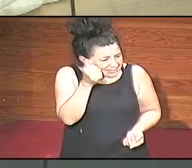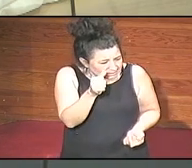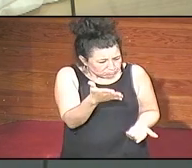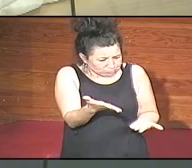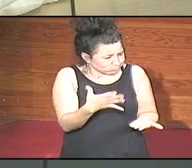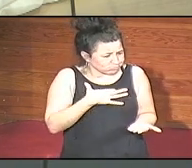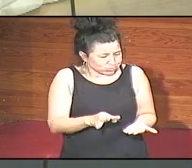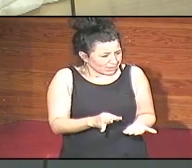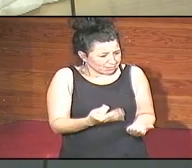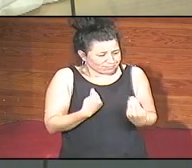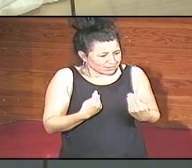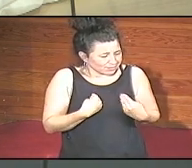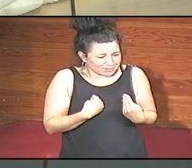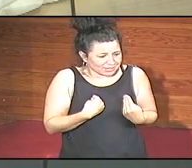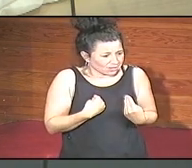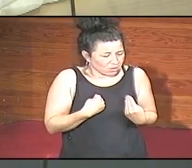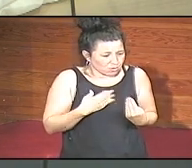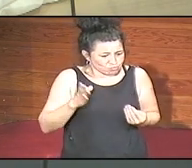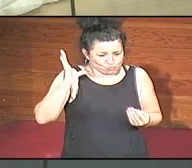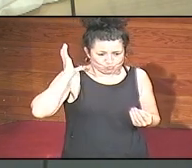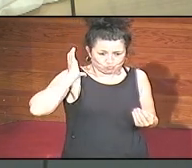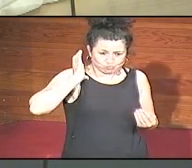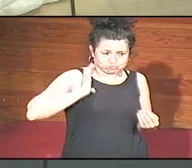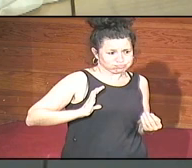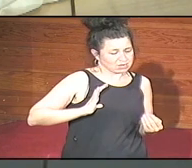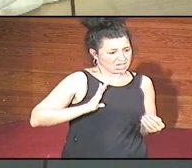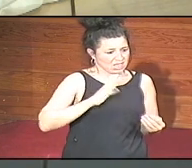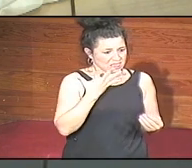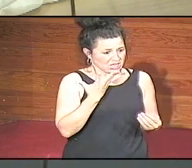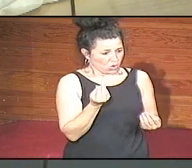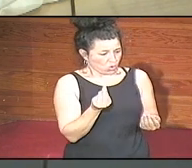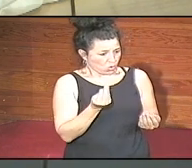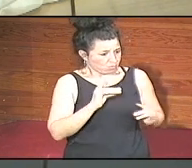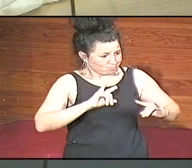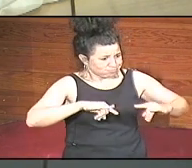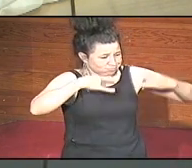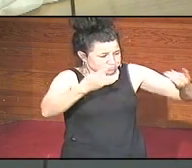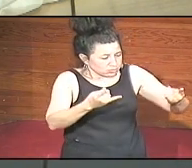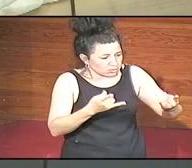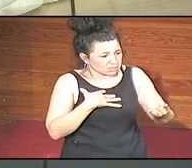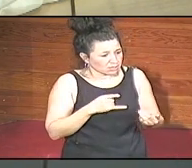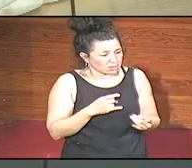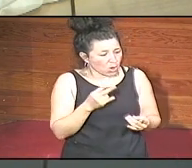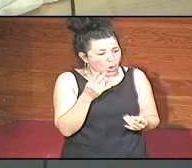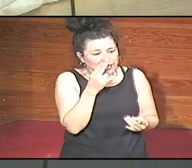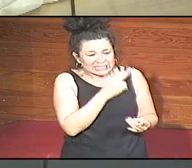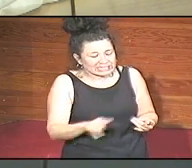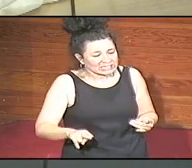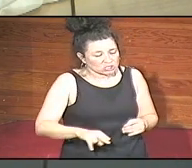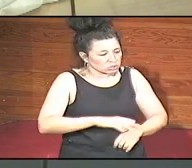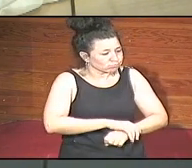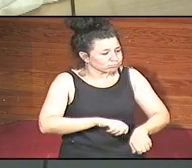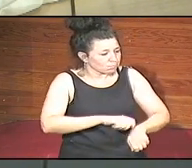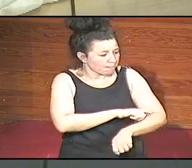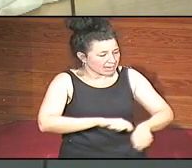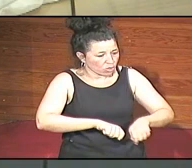cinco veces más curando a niños que se rompieran las manos jugando a fútbol el brazo cuando a fútbol en suiza y el tío